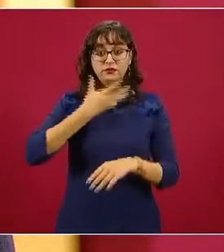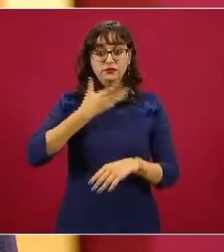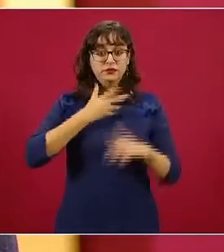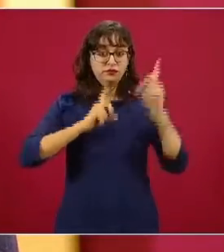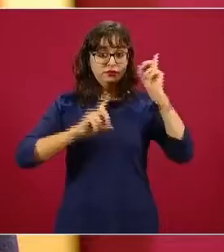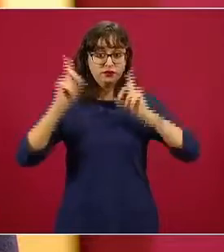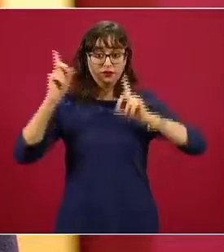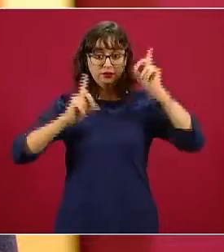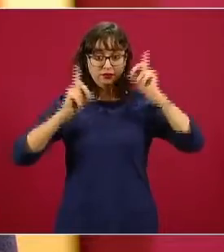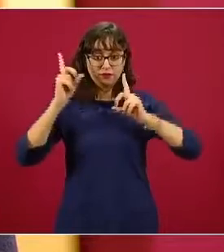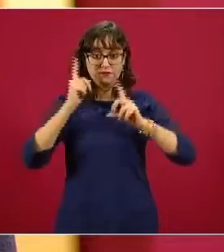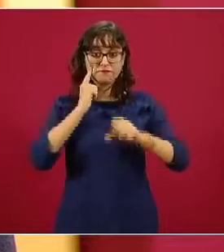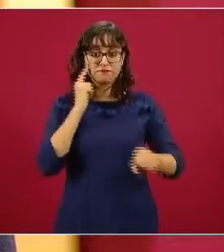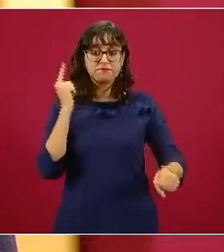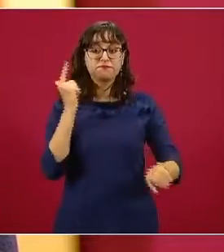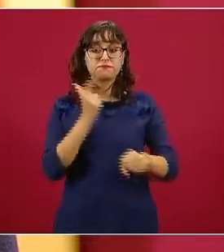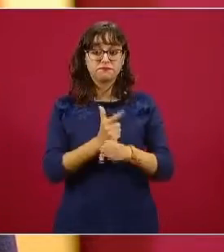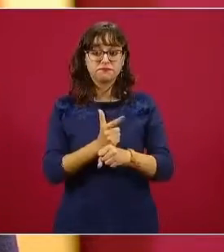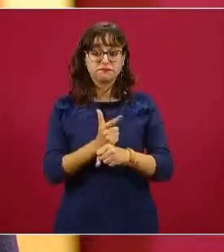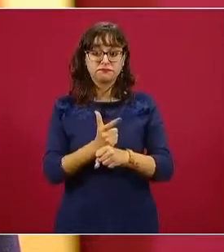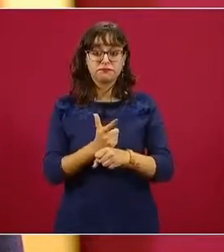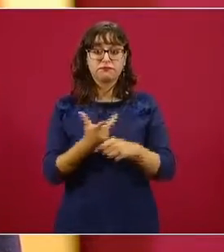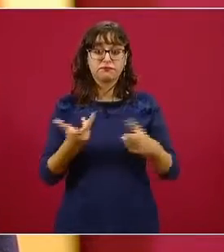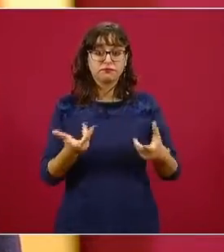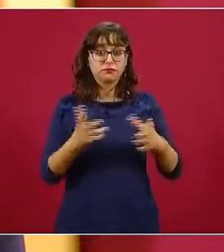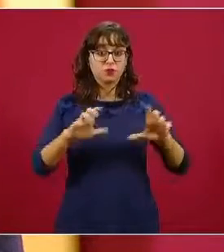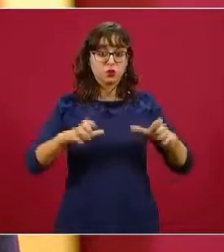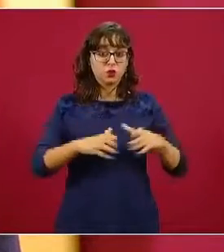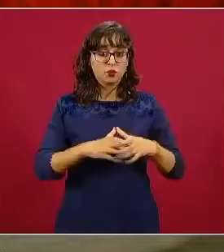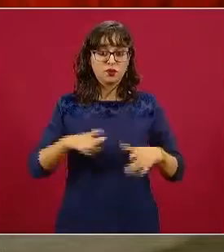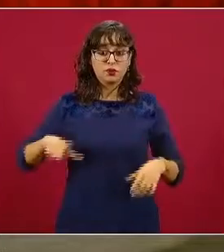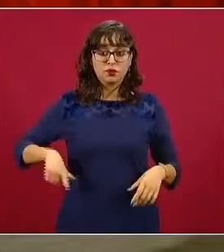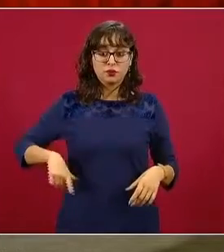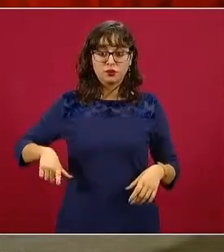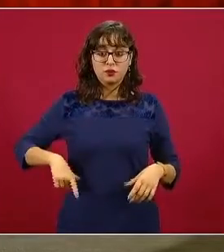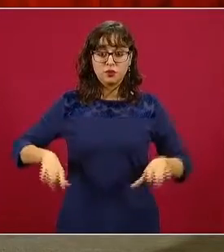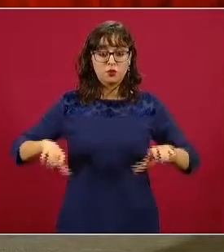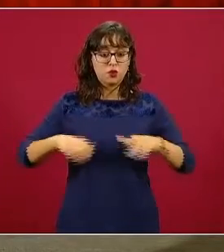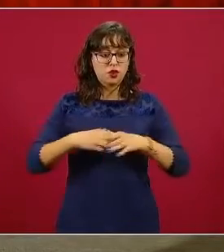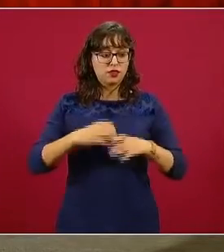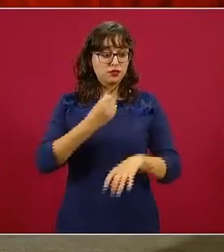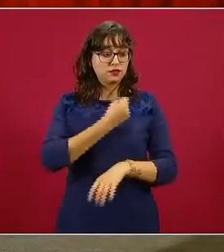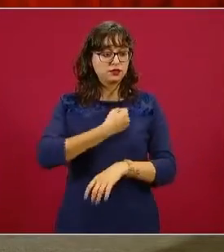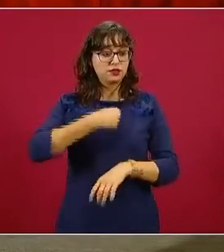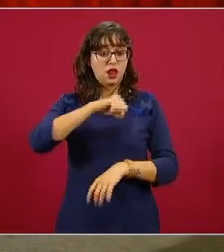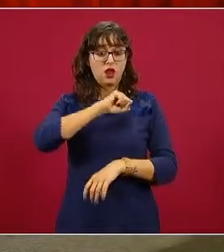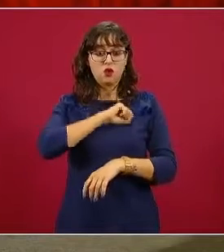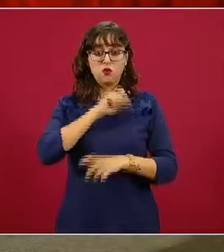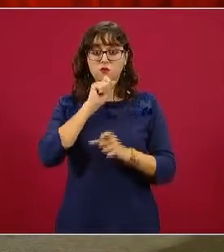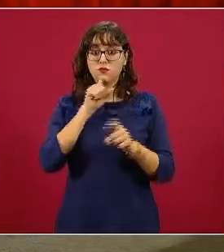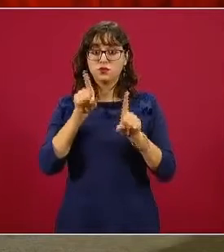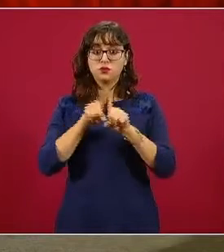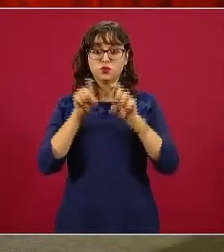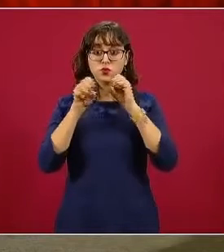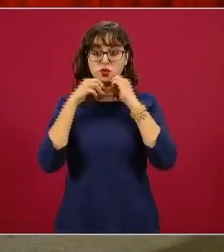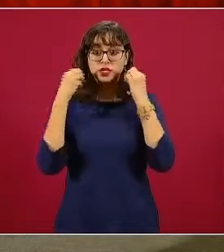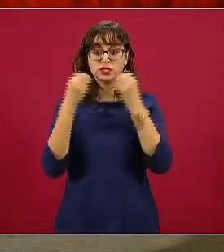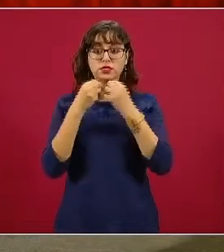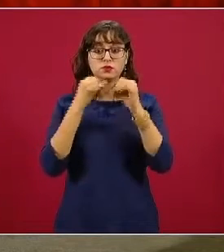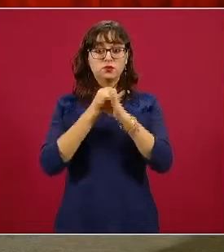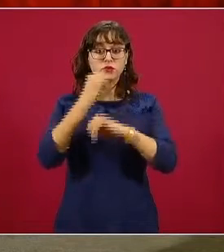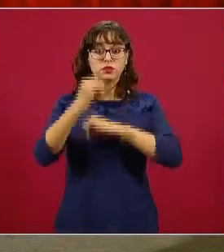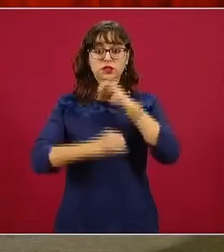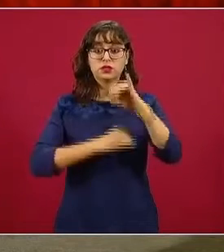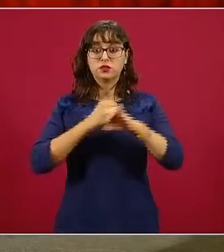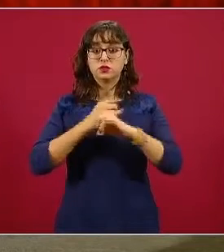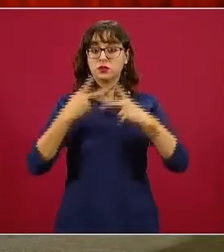ha percibido, me refiero a las comunidades gubernamentales, las comunidades de salud pública, los organismos internacionales o la propia